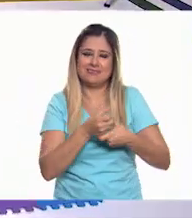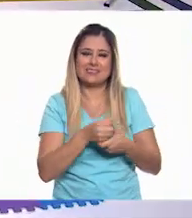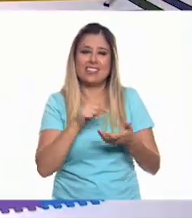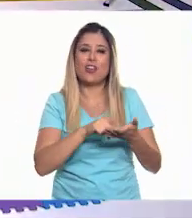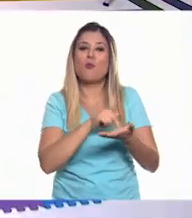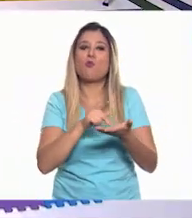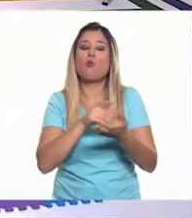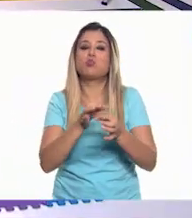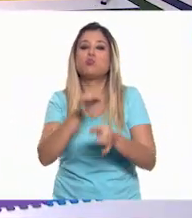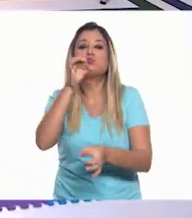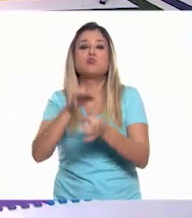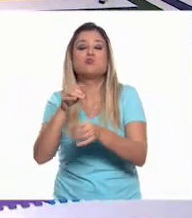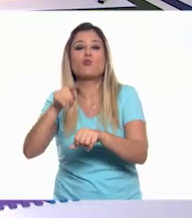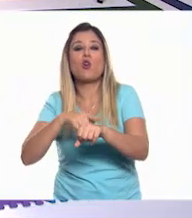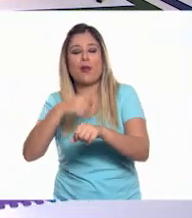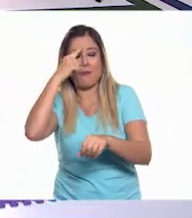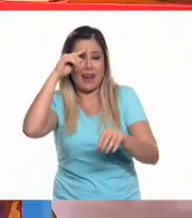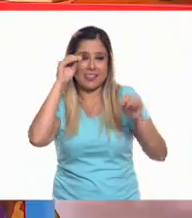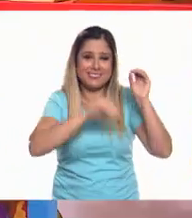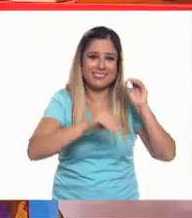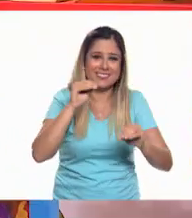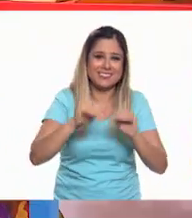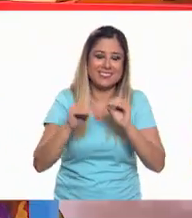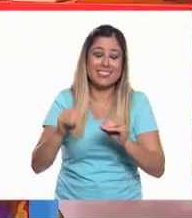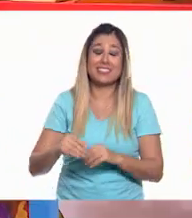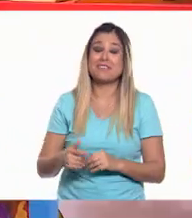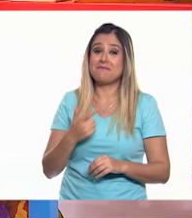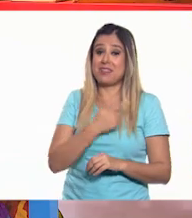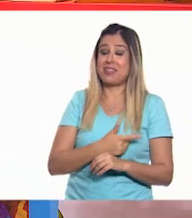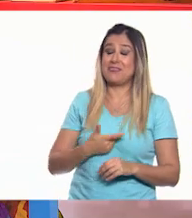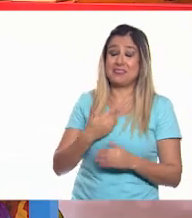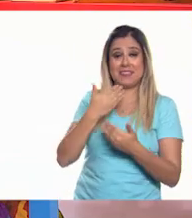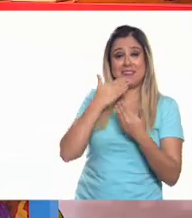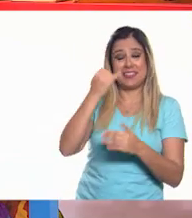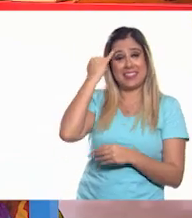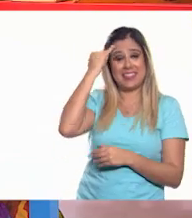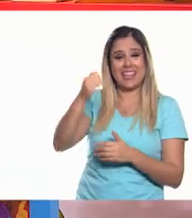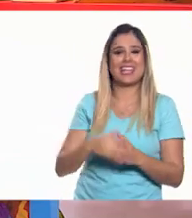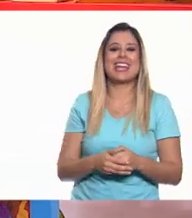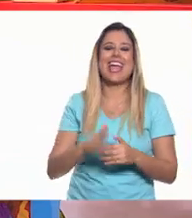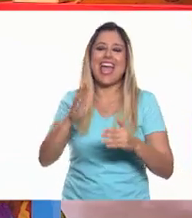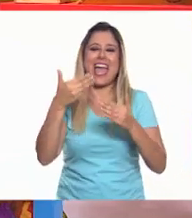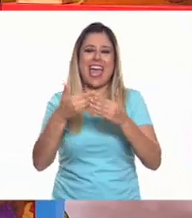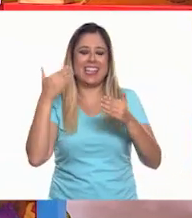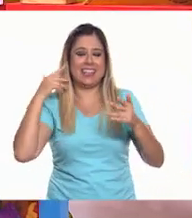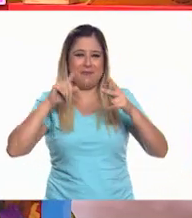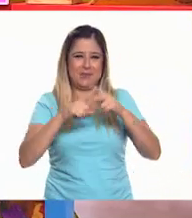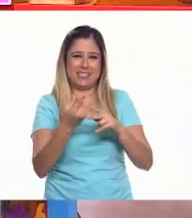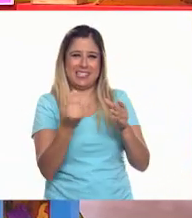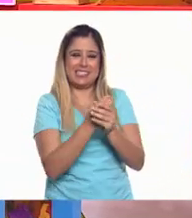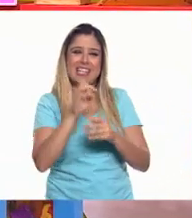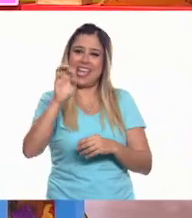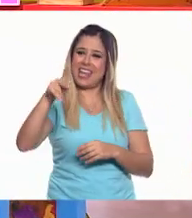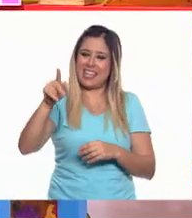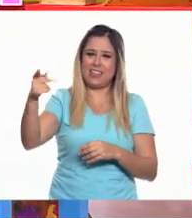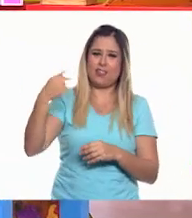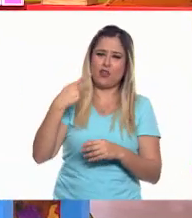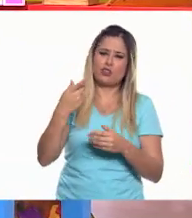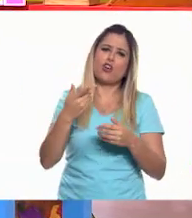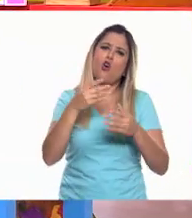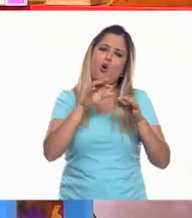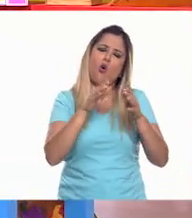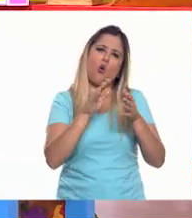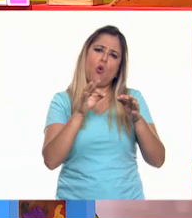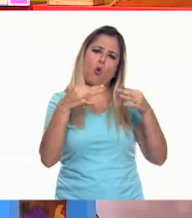unos plumones de colores para decorar. Ajá, me encanta la idea. Bueno, anterior a que iniciara nuestra clase, Eric y yo estuvimos doblando